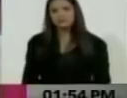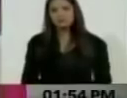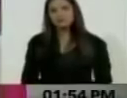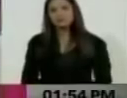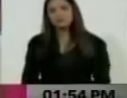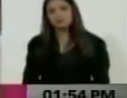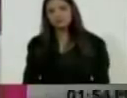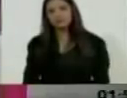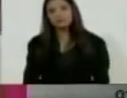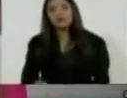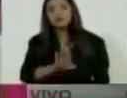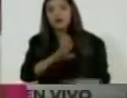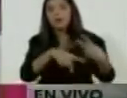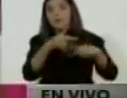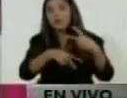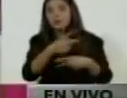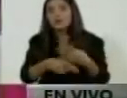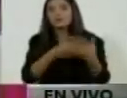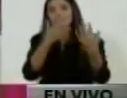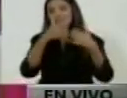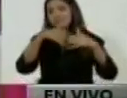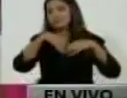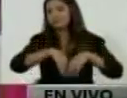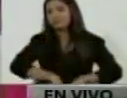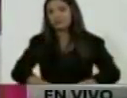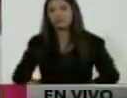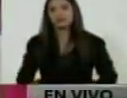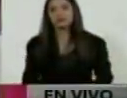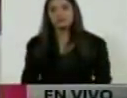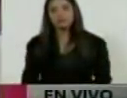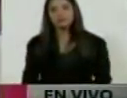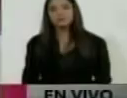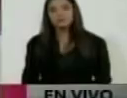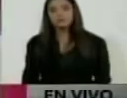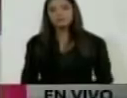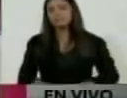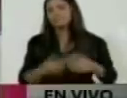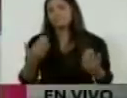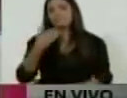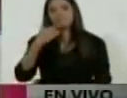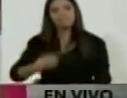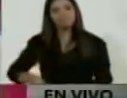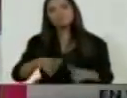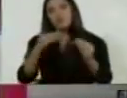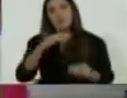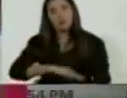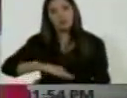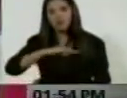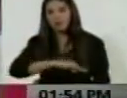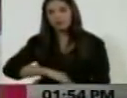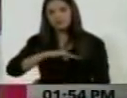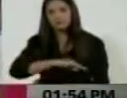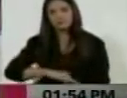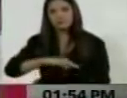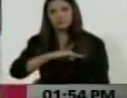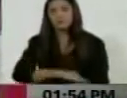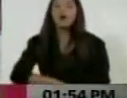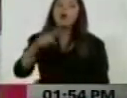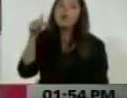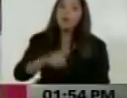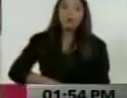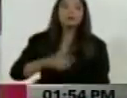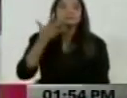Ese fue el proceso que vivió de descomposición, derrota y decadencia moral, quien hoy